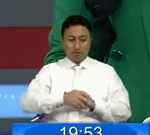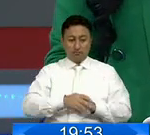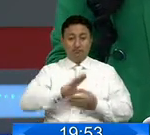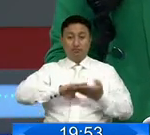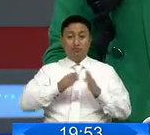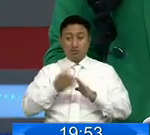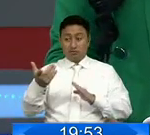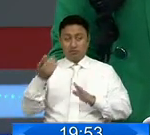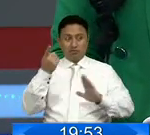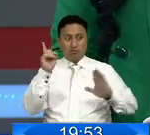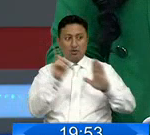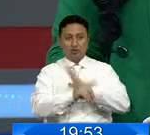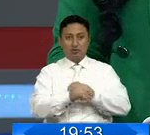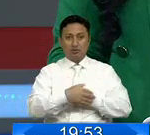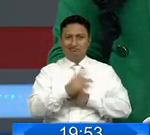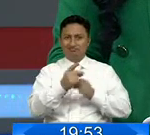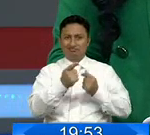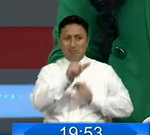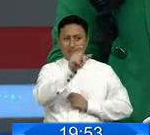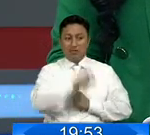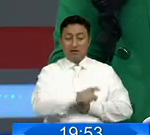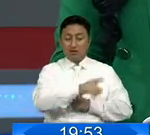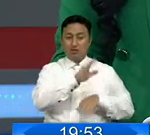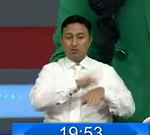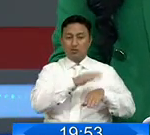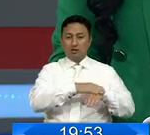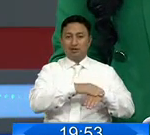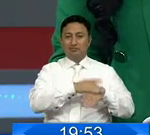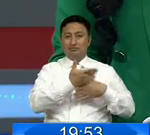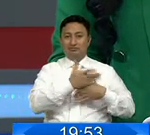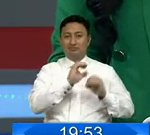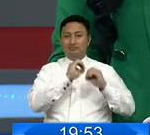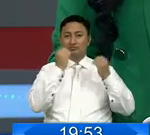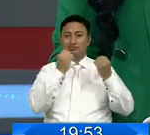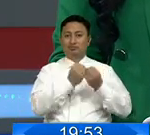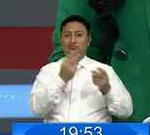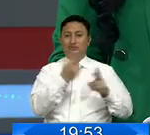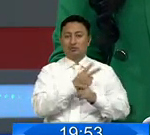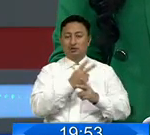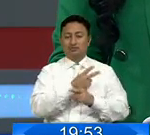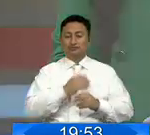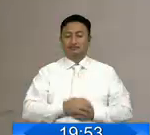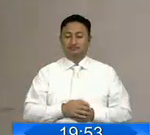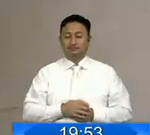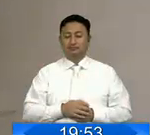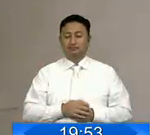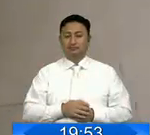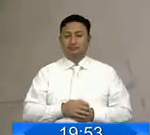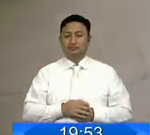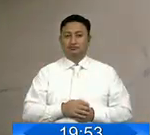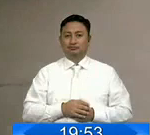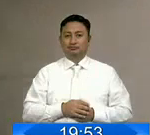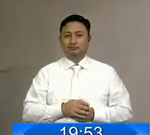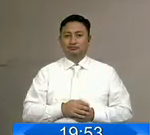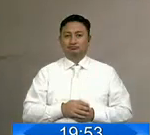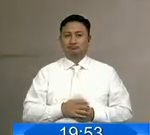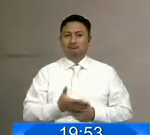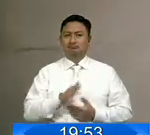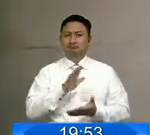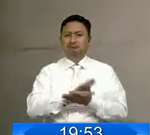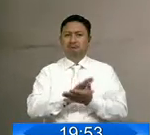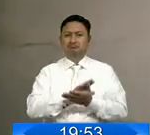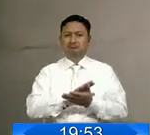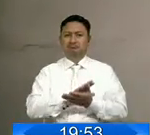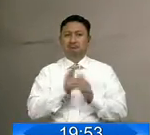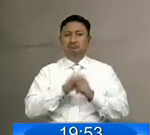fue clave para capturar a quienes serían los integrantes de una organización delictiva. Todo estaba tranquilo, de pronto se